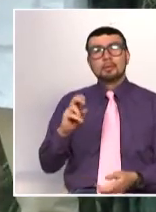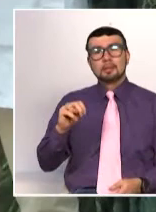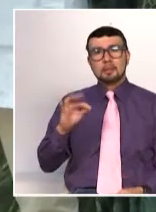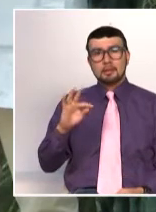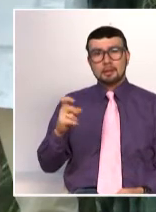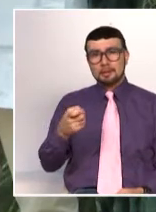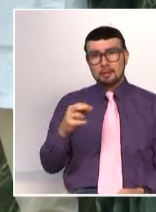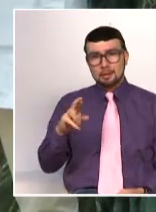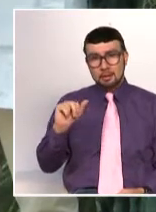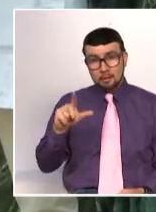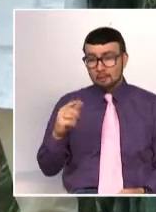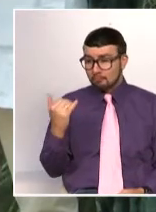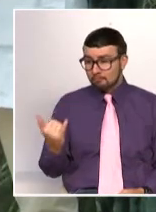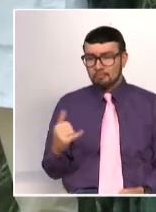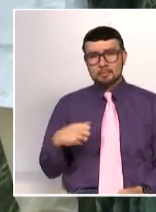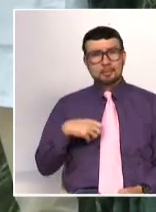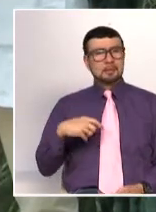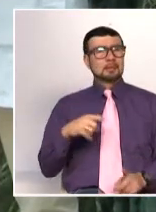bien